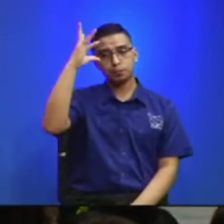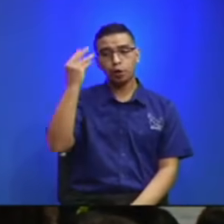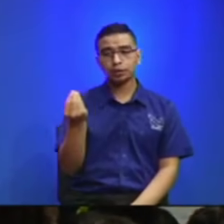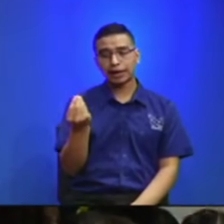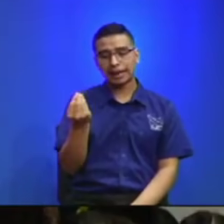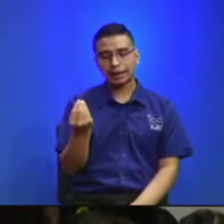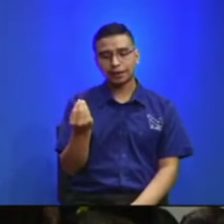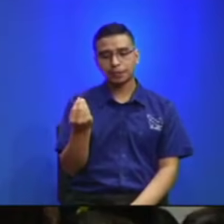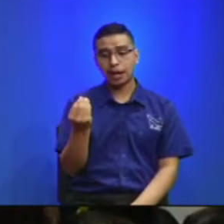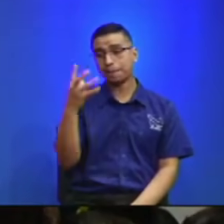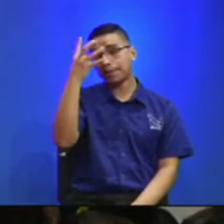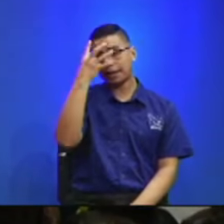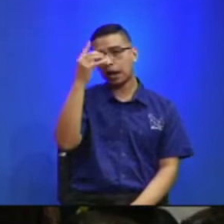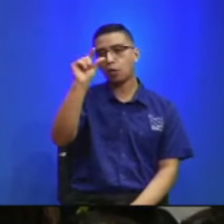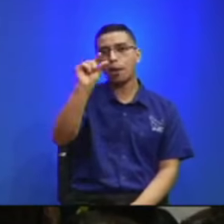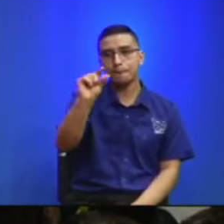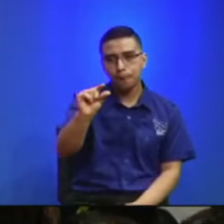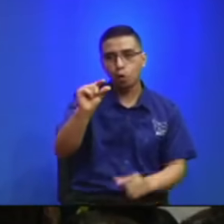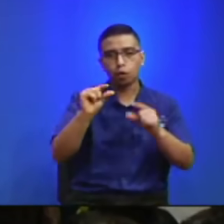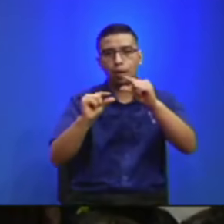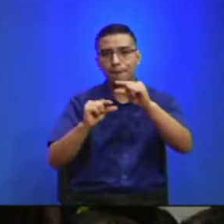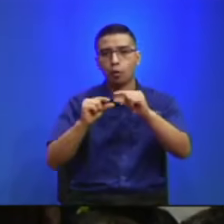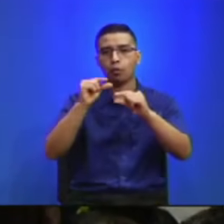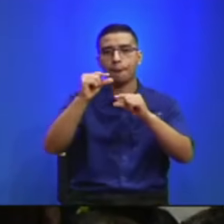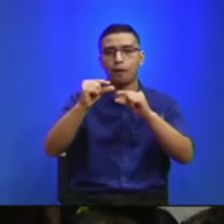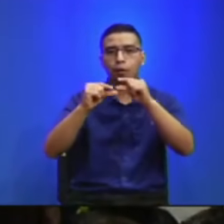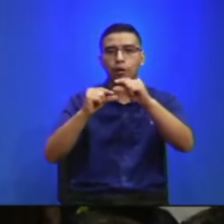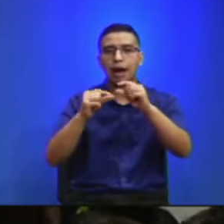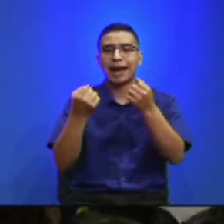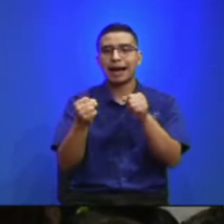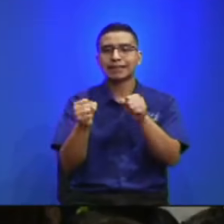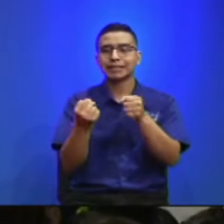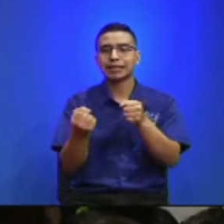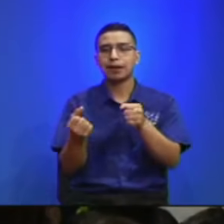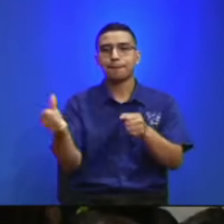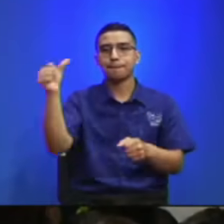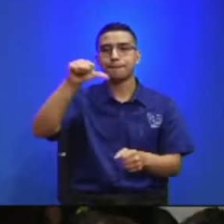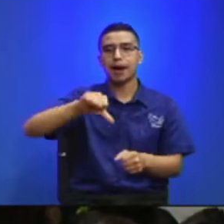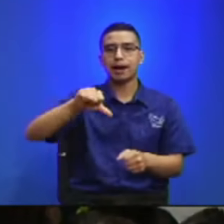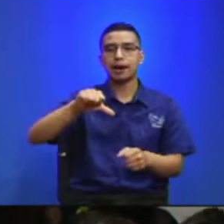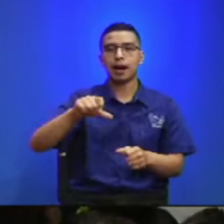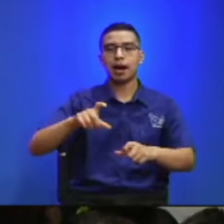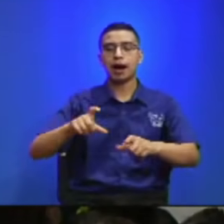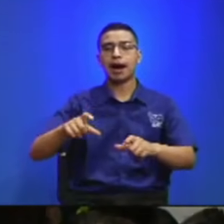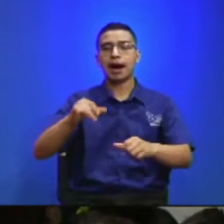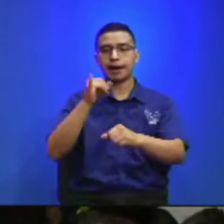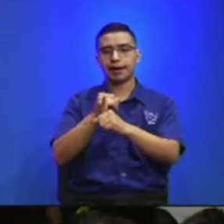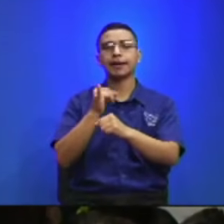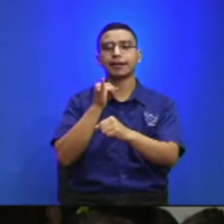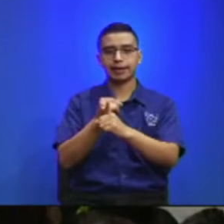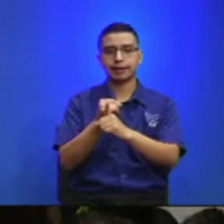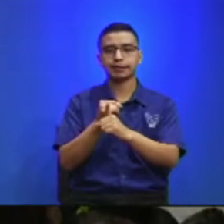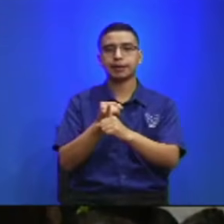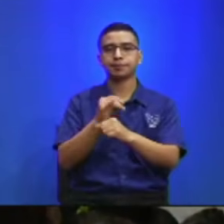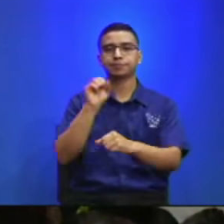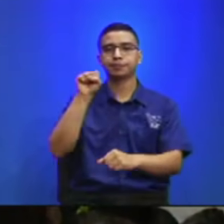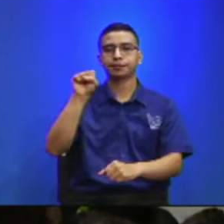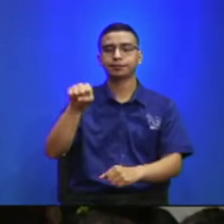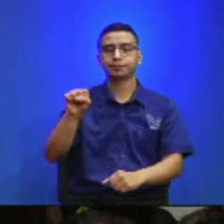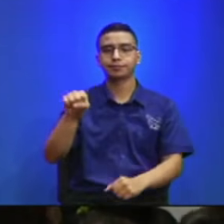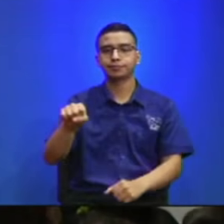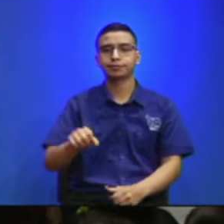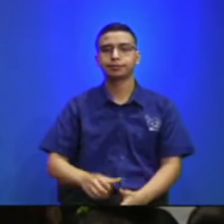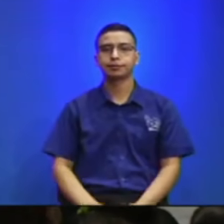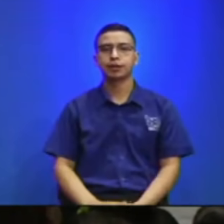levadura le da a toda la masa entonces hay que cortar ese cuate viene una persona a la